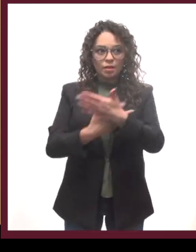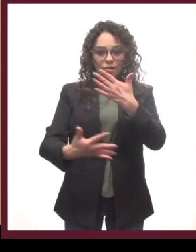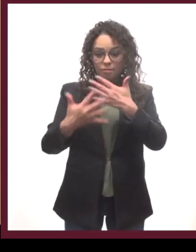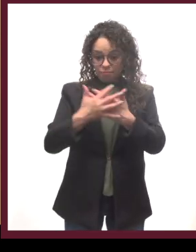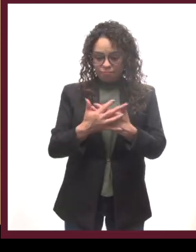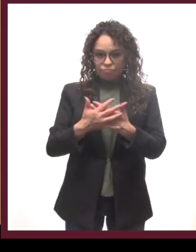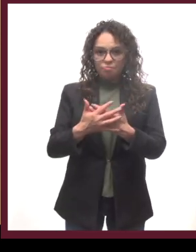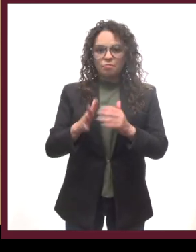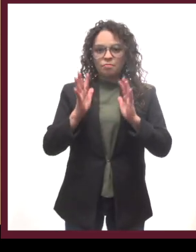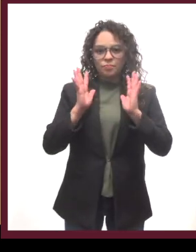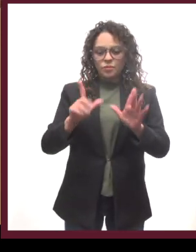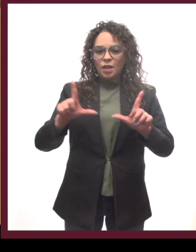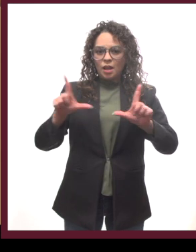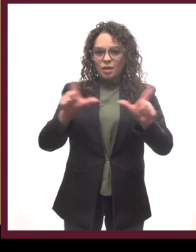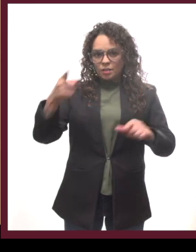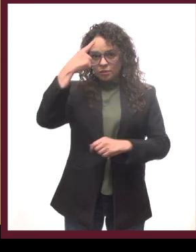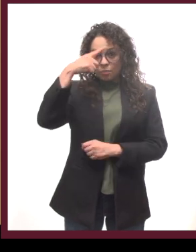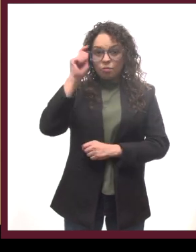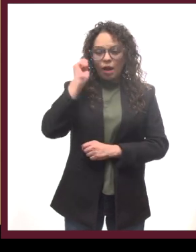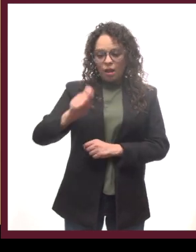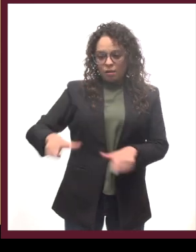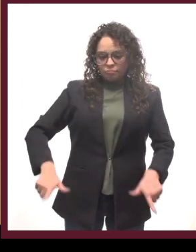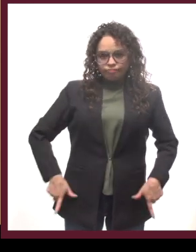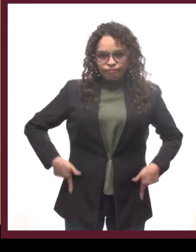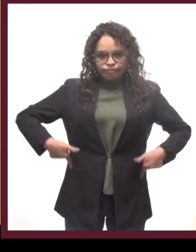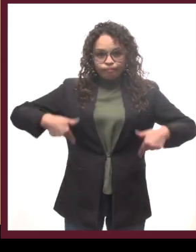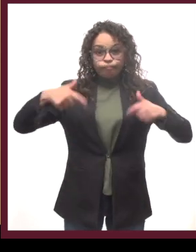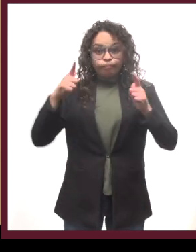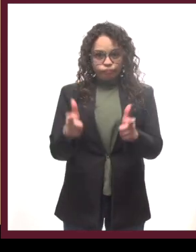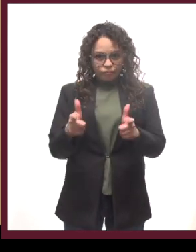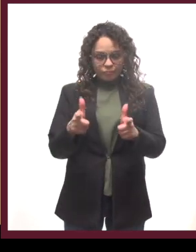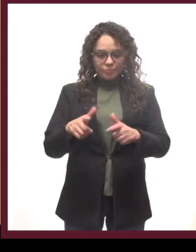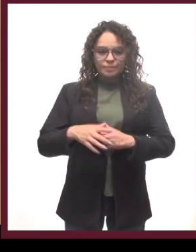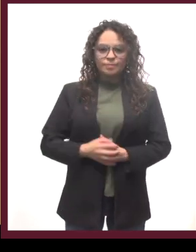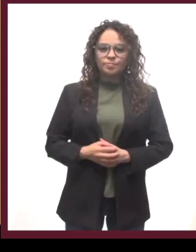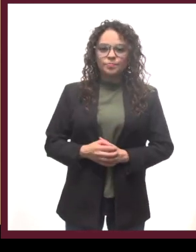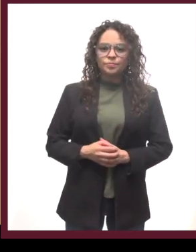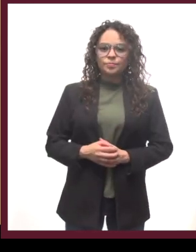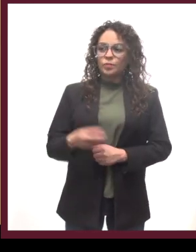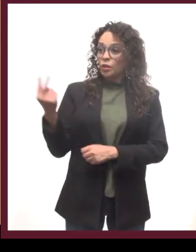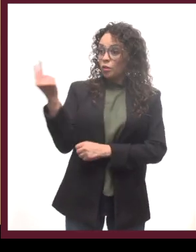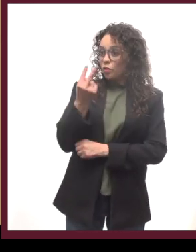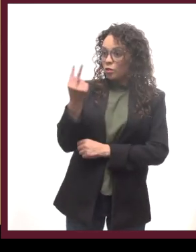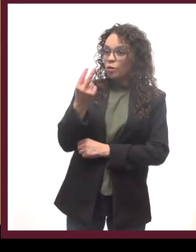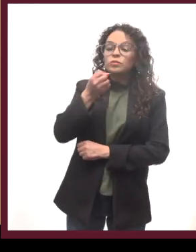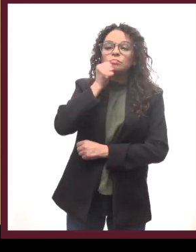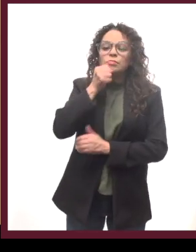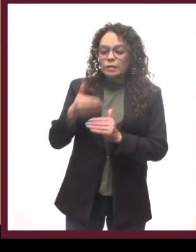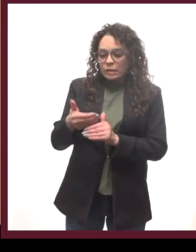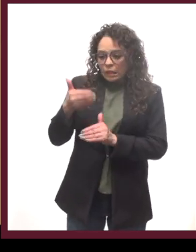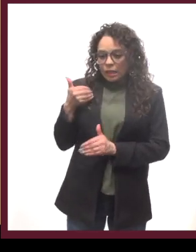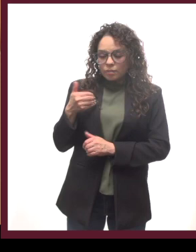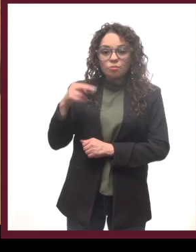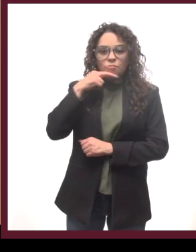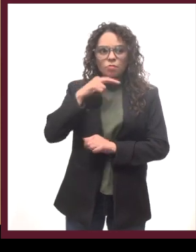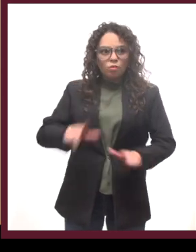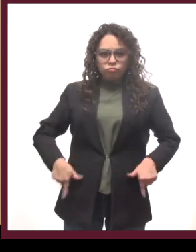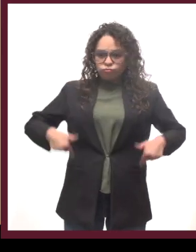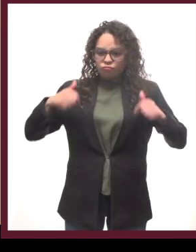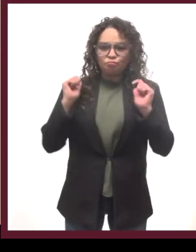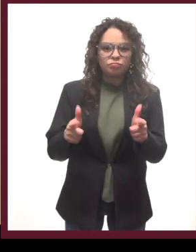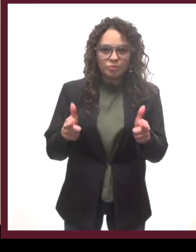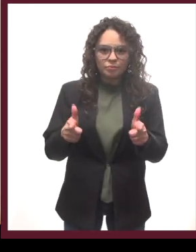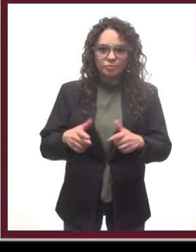Las manos listas para desenfundar las pistolas. Los segundos antes de que alguno de los dos